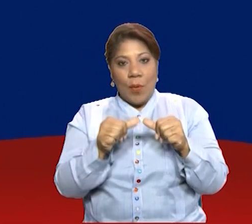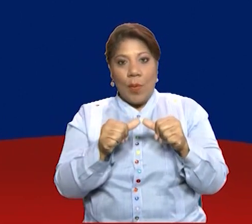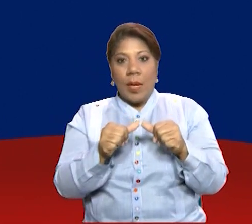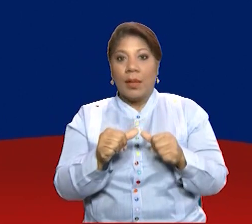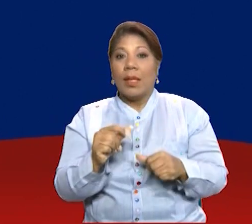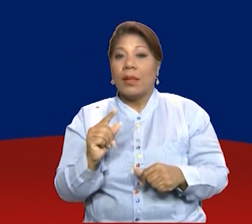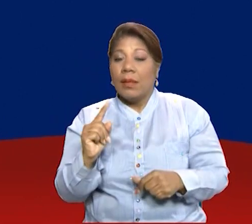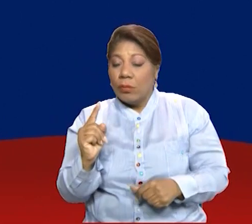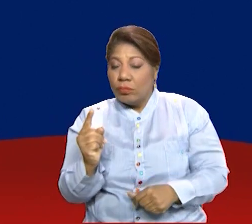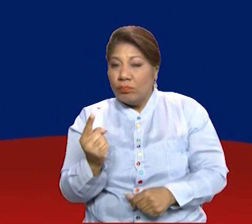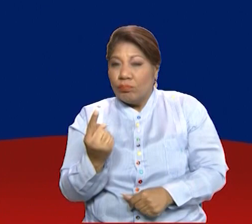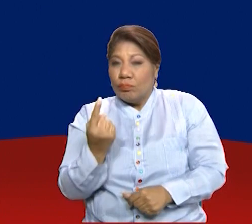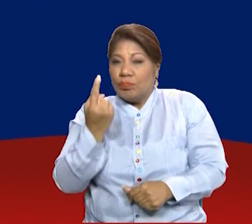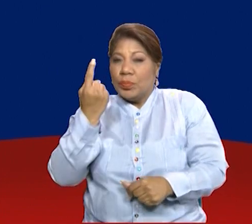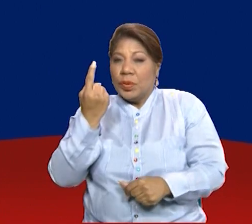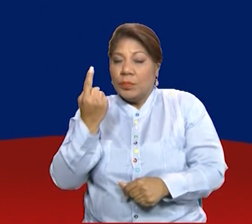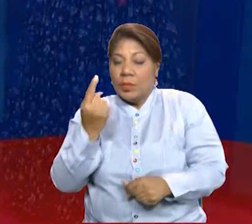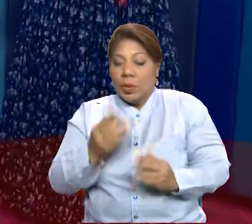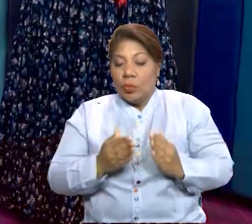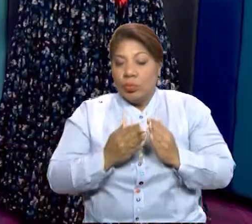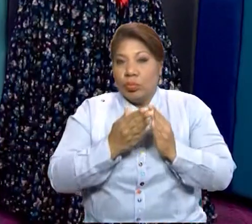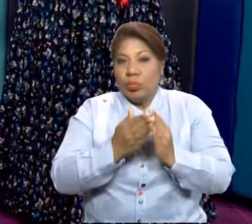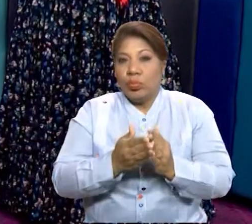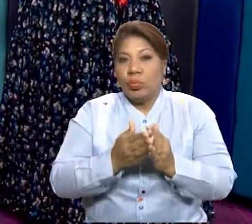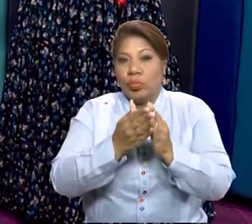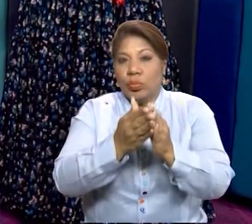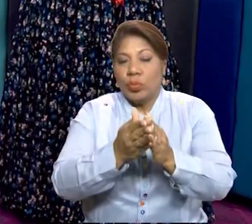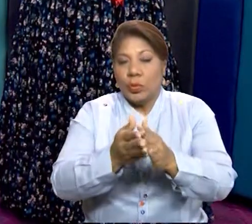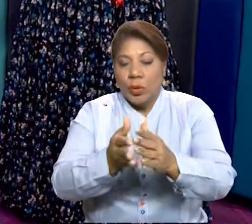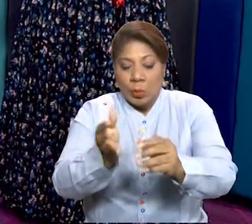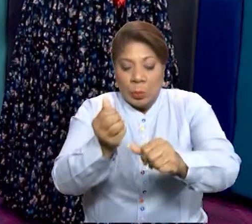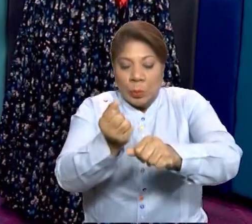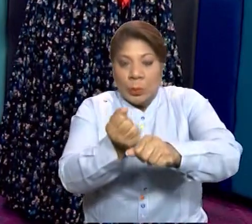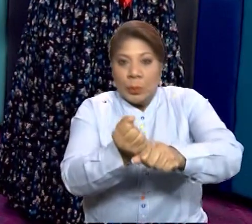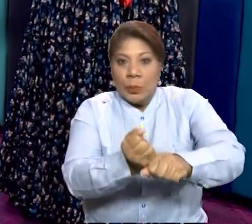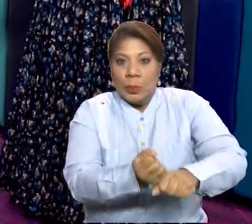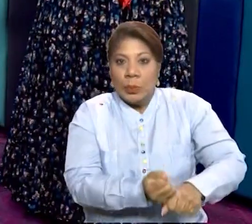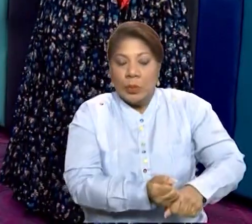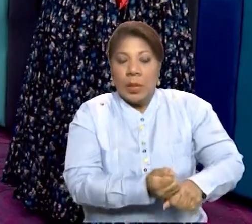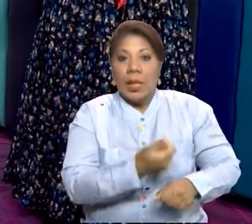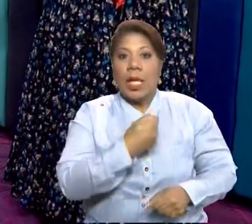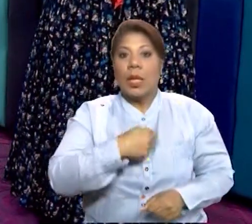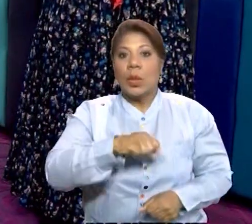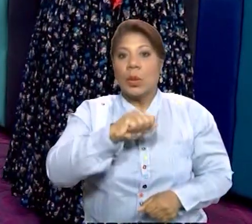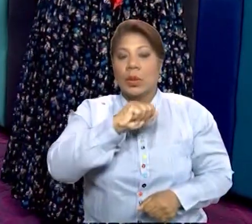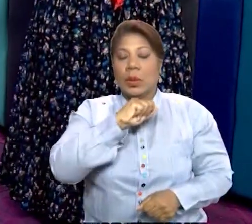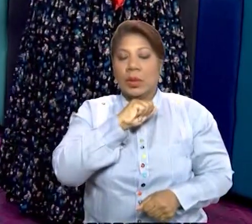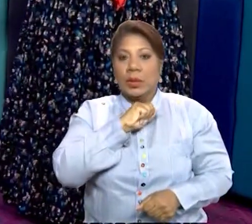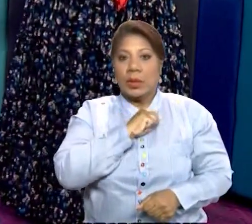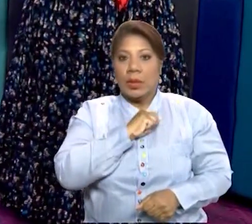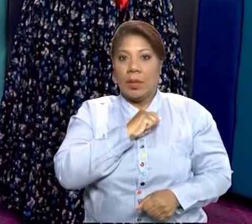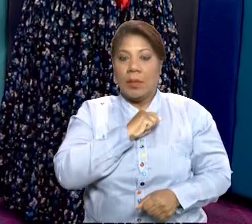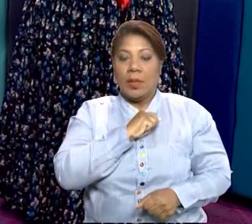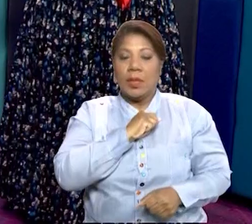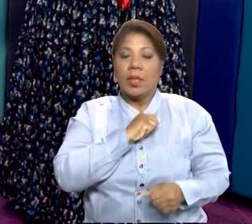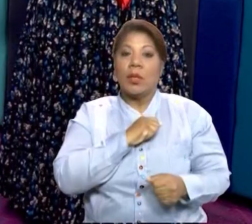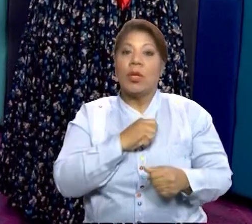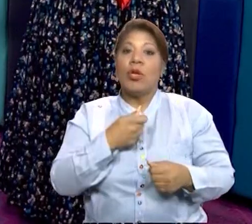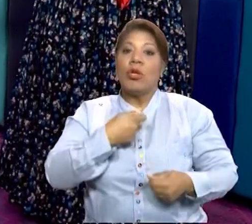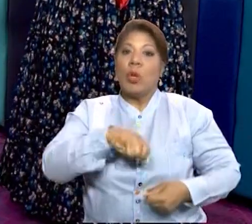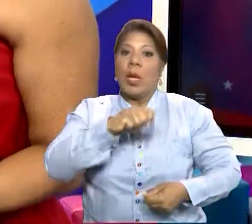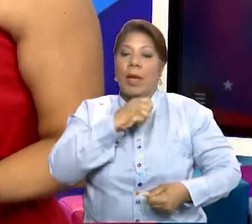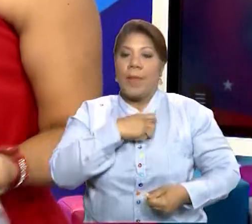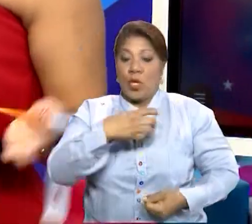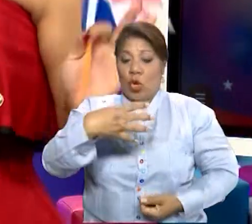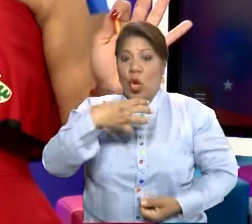los españoles. Ellos vinieron a nuestras tierras, nos colonizaron, se llevaron todas nuestras riquezas,